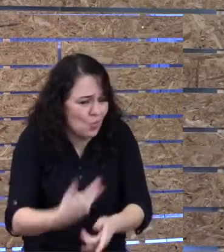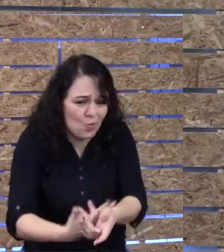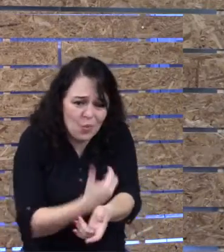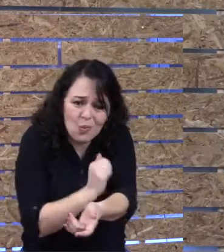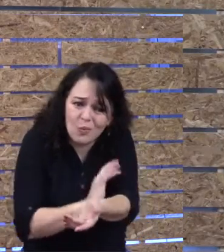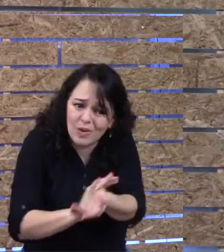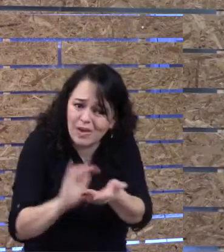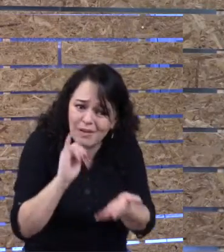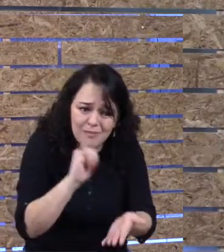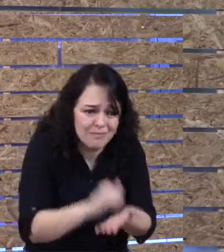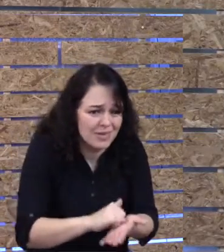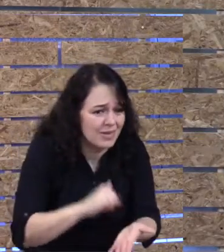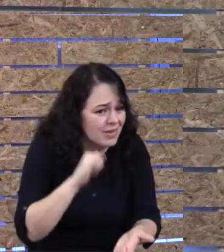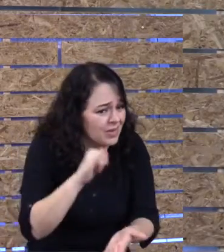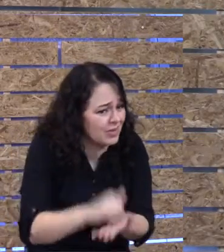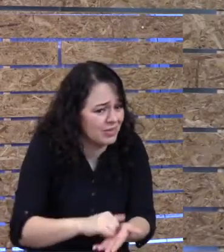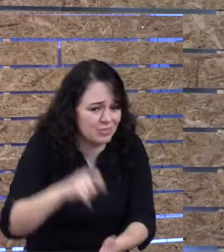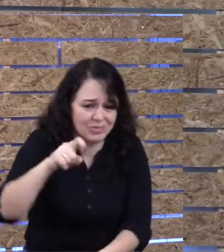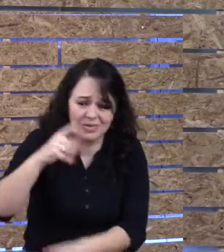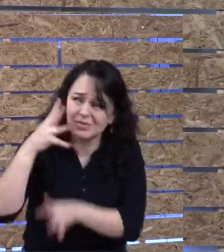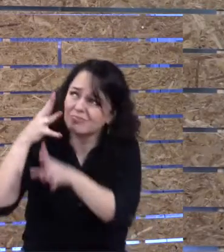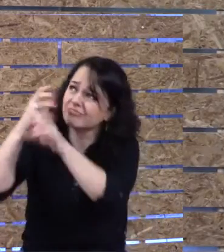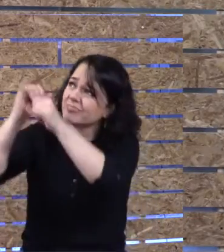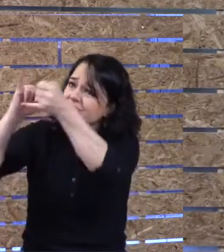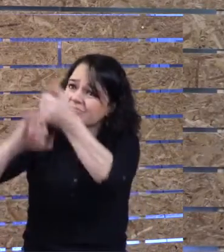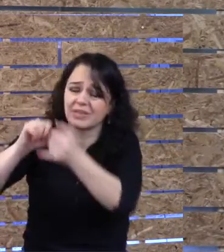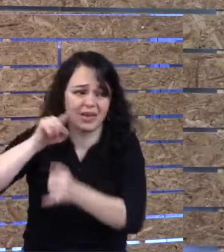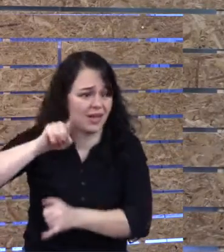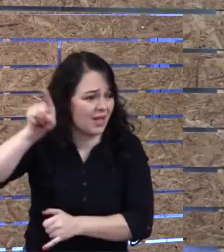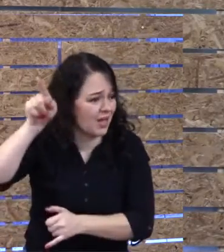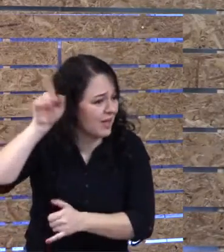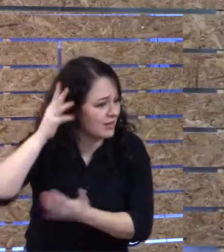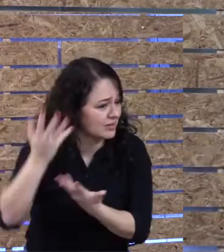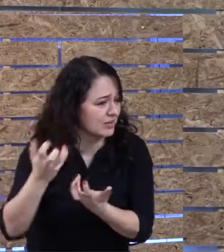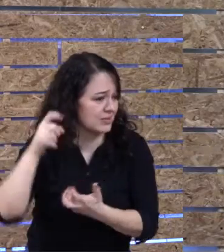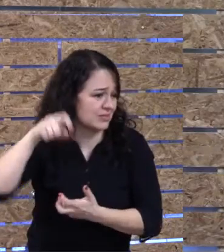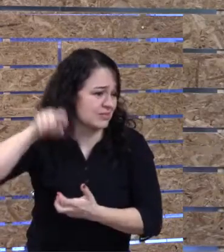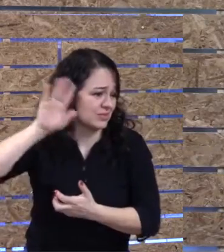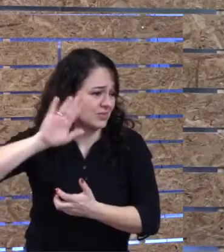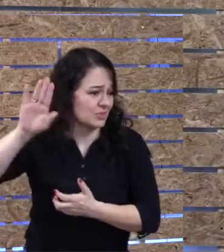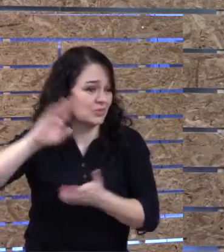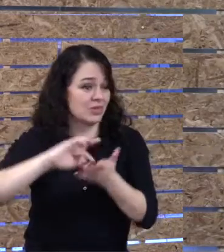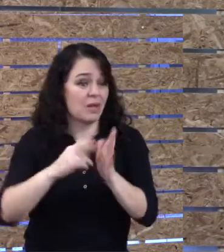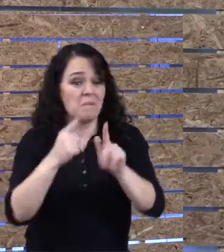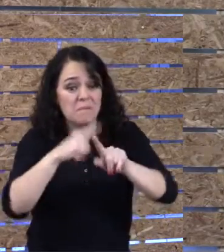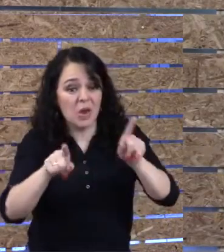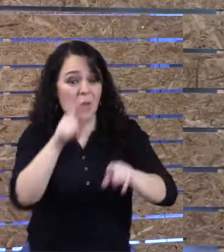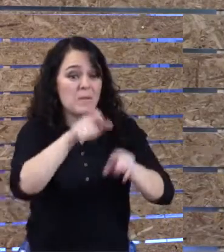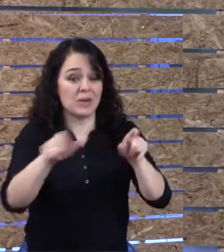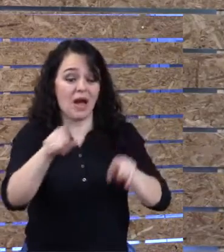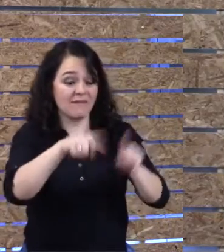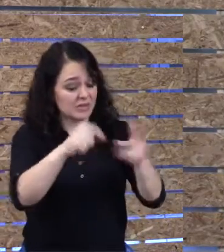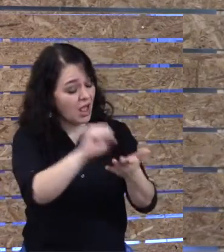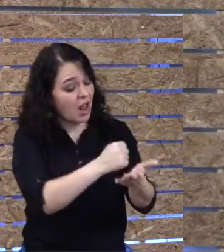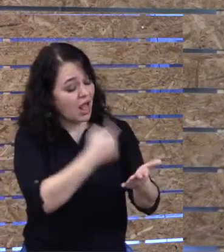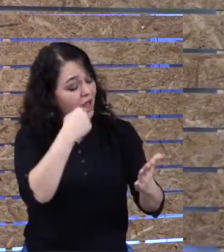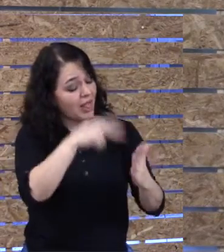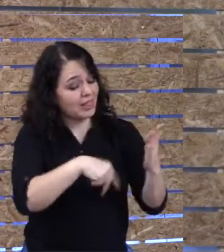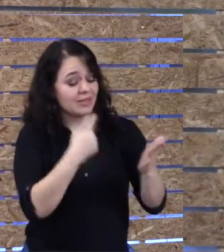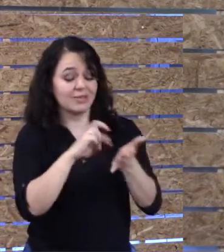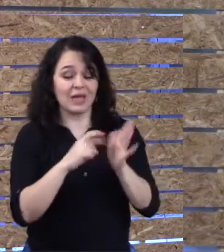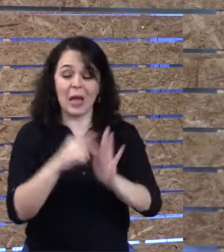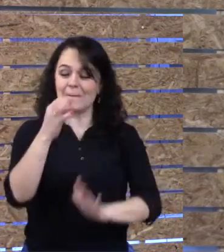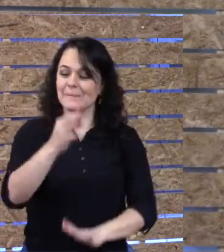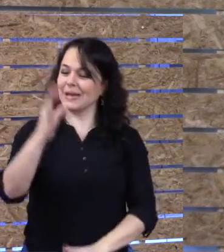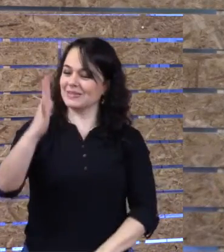ser oveja y no ser pastor. Entonces nos encanta tener discípulos y personas que nos sigan y todo lo demás y resolverle la vida a los demás. Cuando